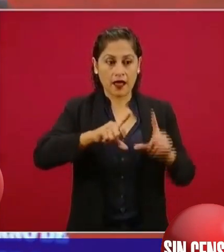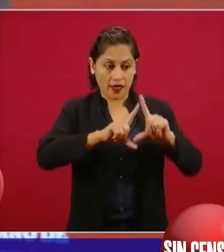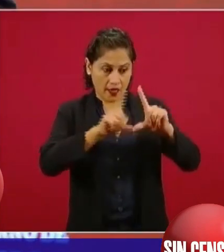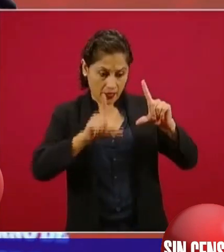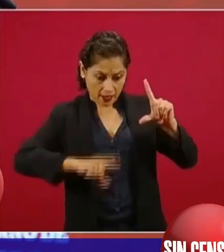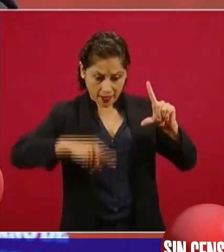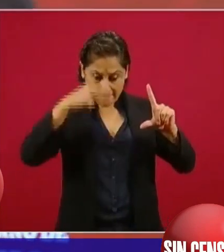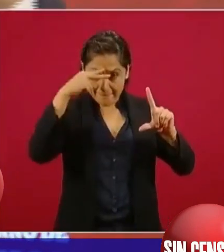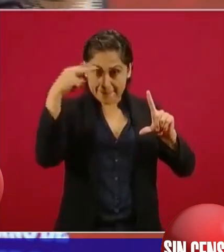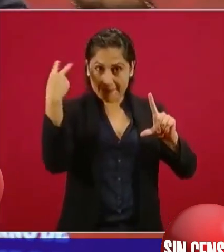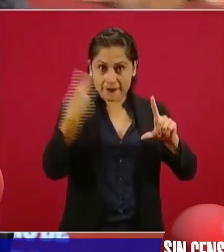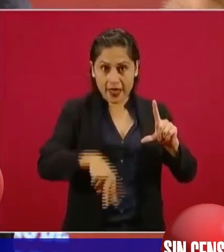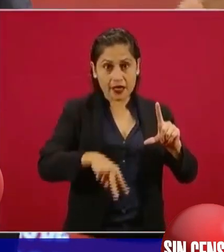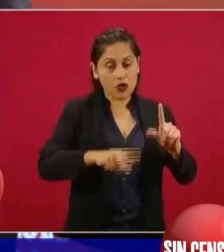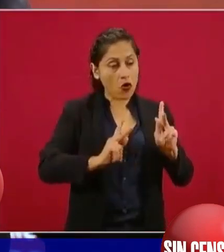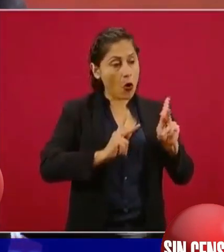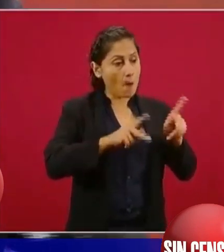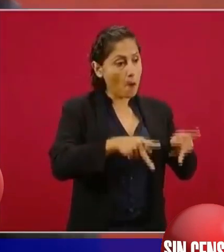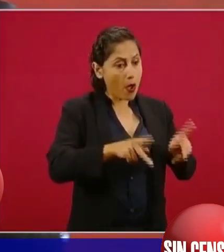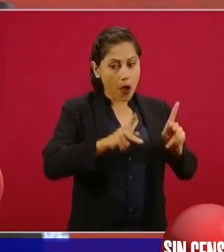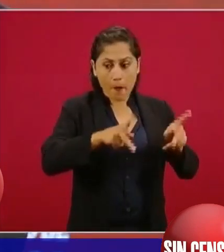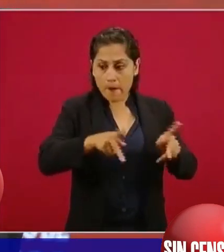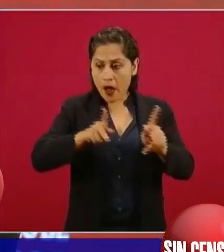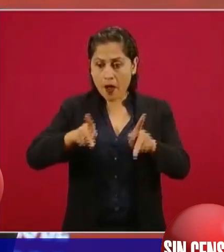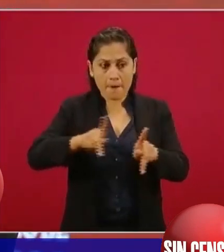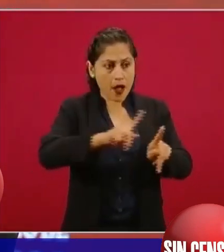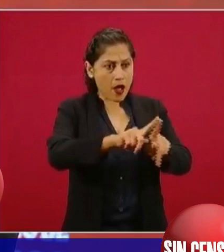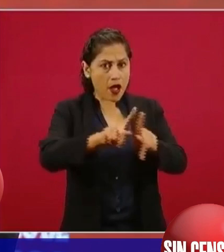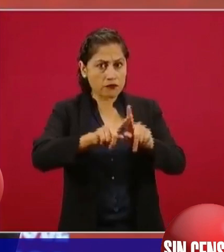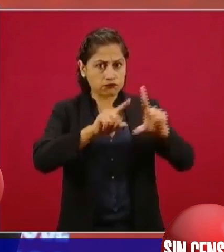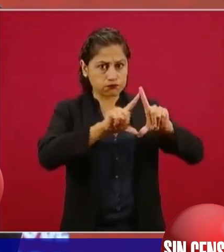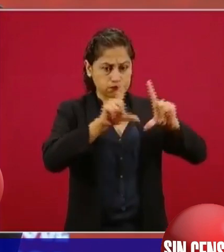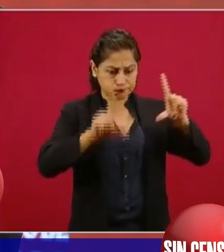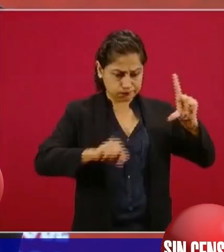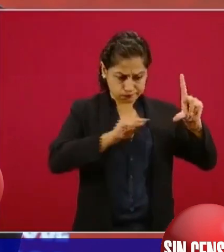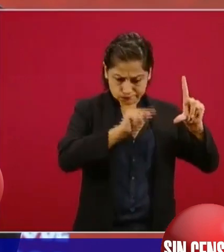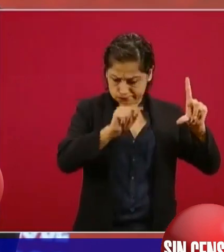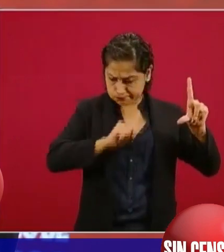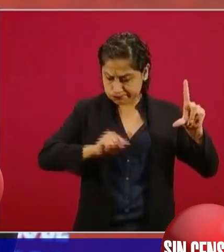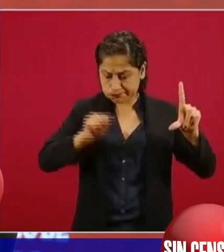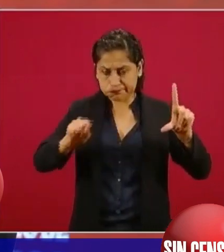de que por todos lados